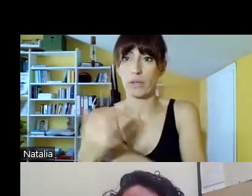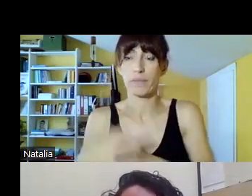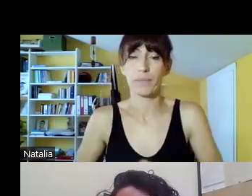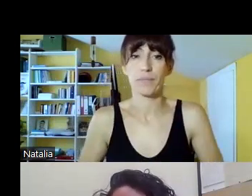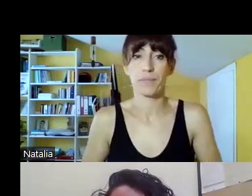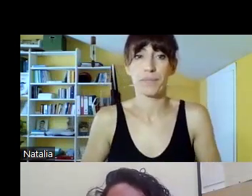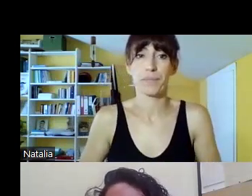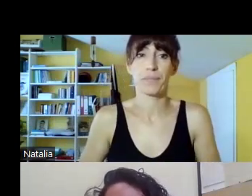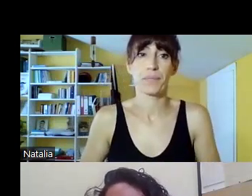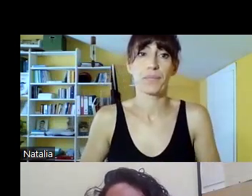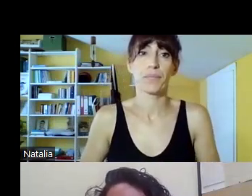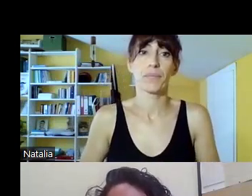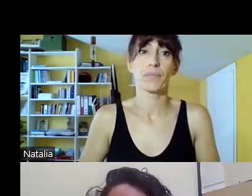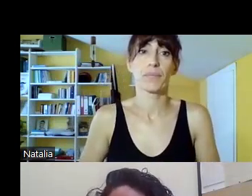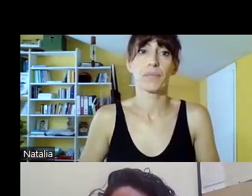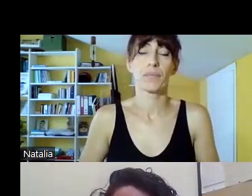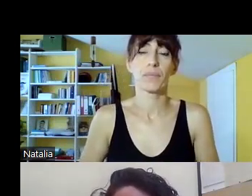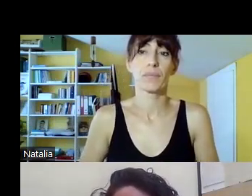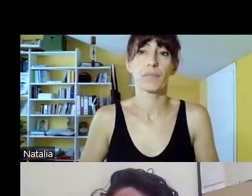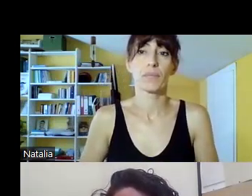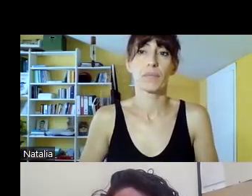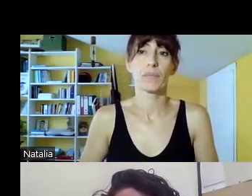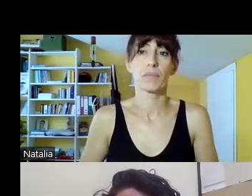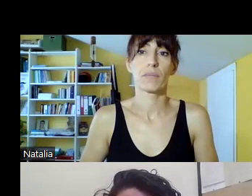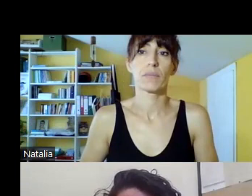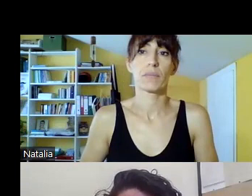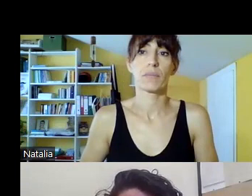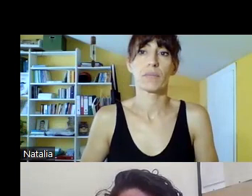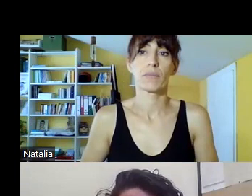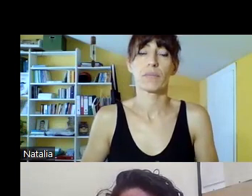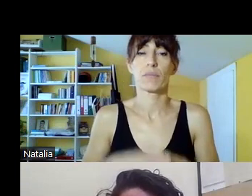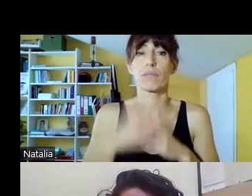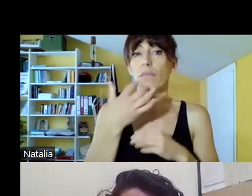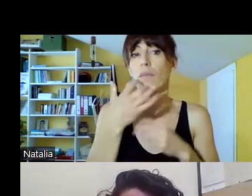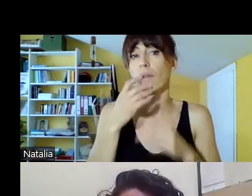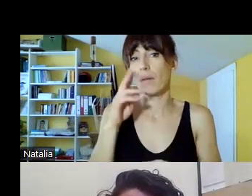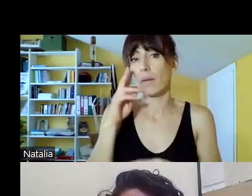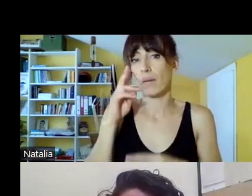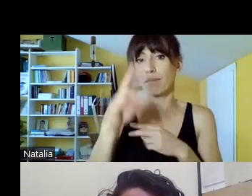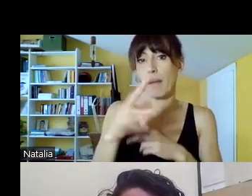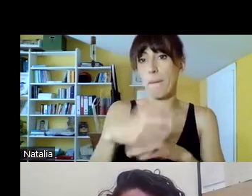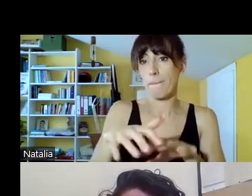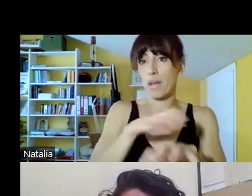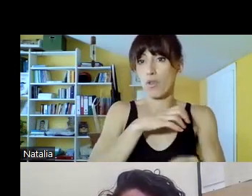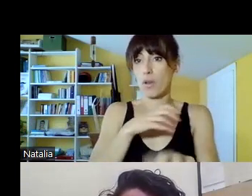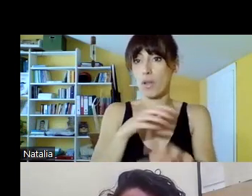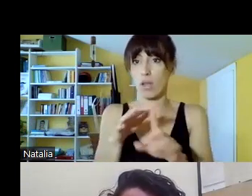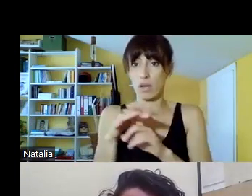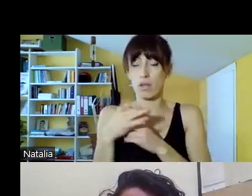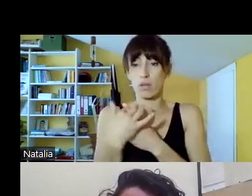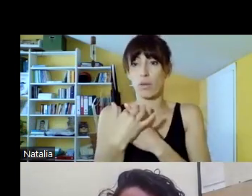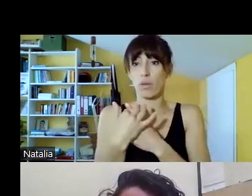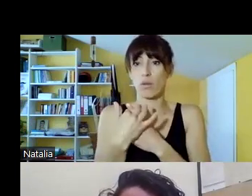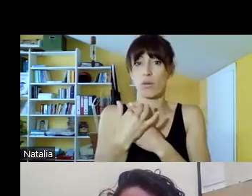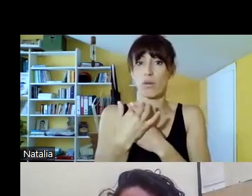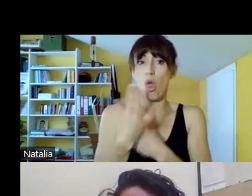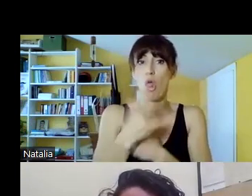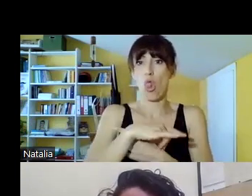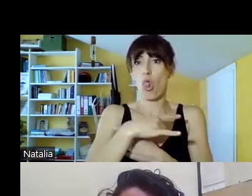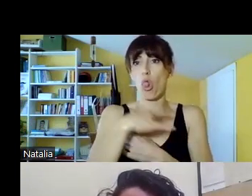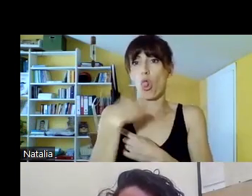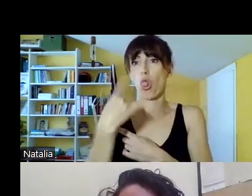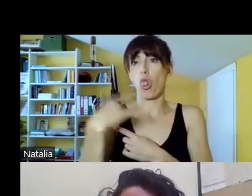Por ejemplo, aquí se ve que en la mayoría de los casos se duplican las prevalencias